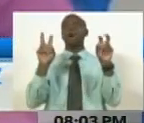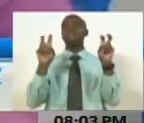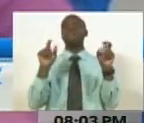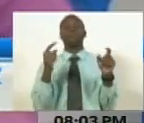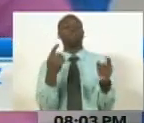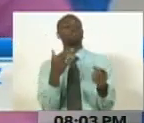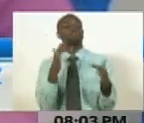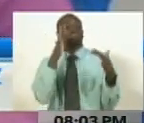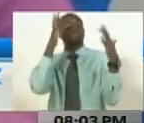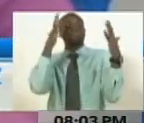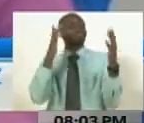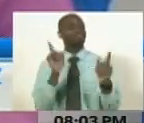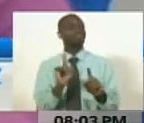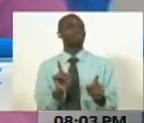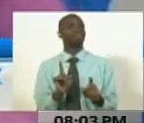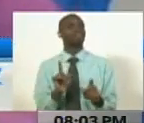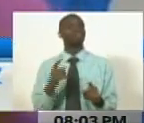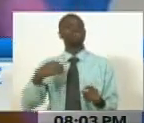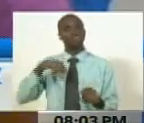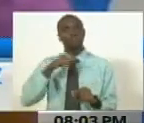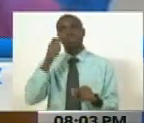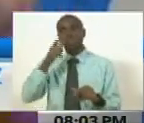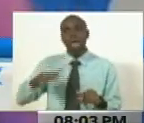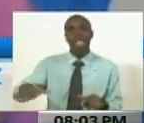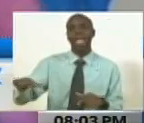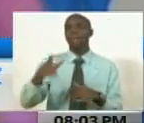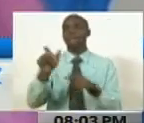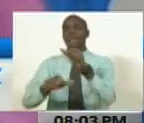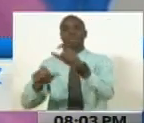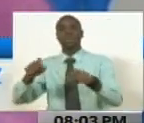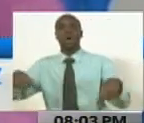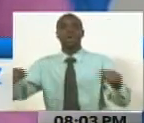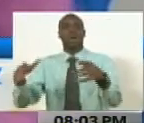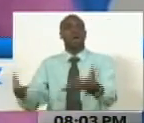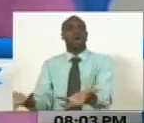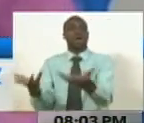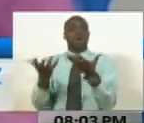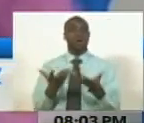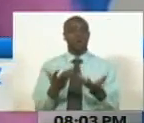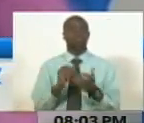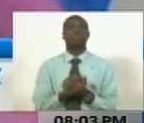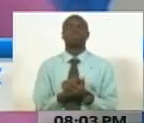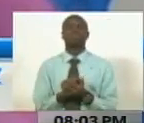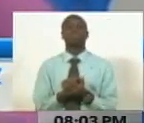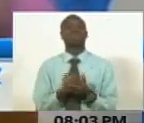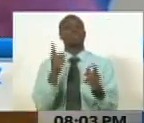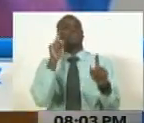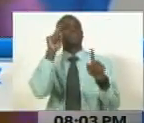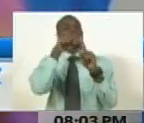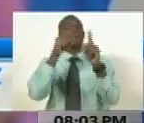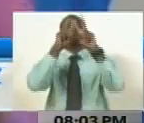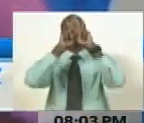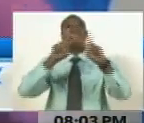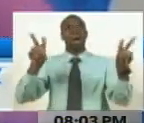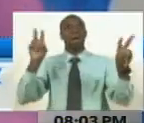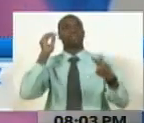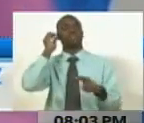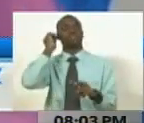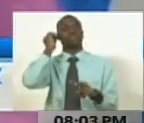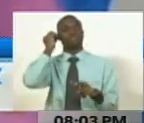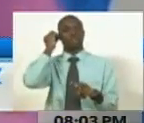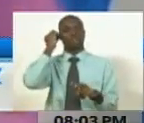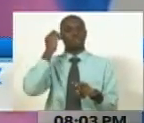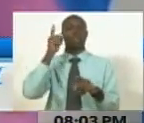diplomacia bolivariana, o sea, los pueblos, una diplomacia de la ciudad, es la diplomacia de la paz, diplomacia de la